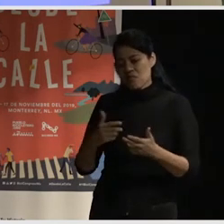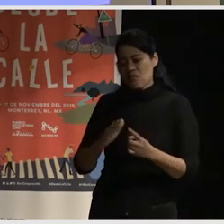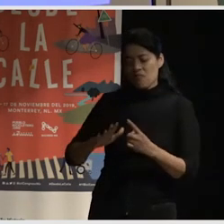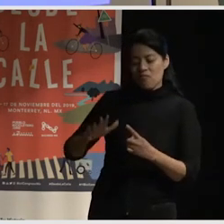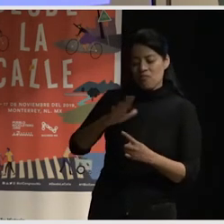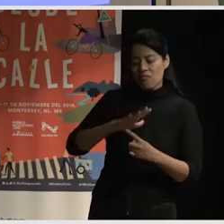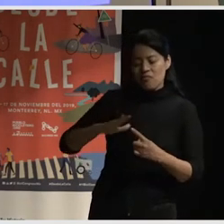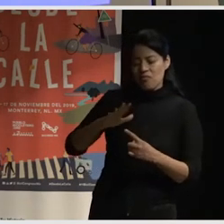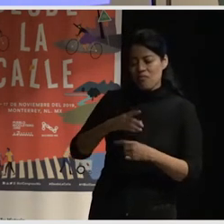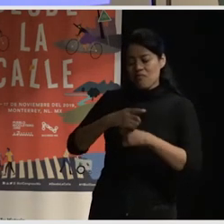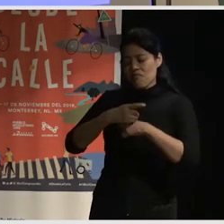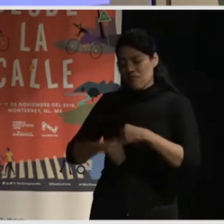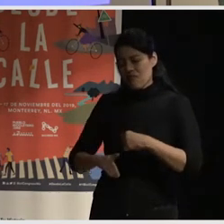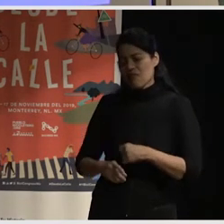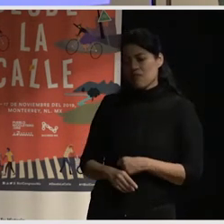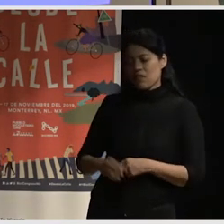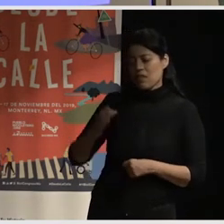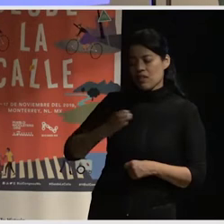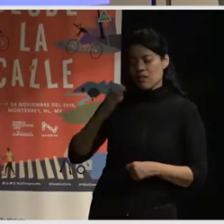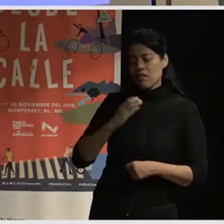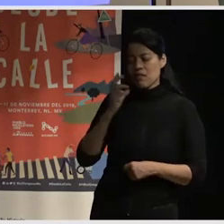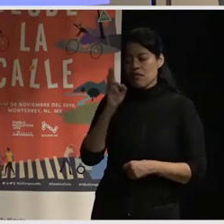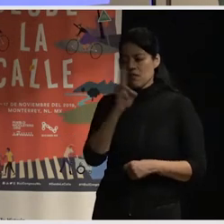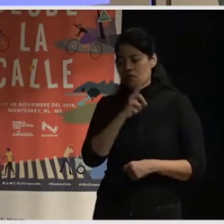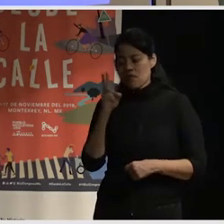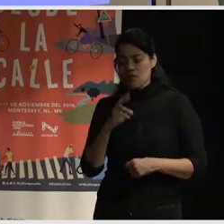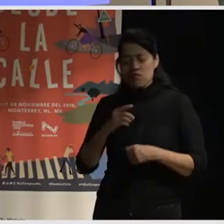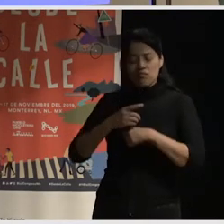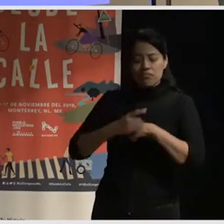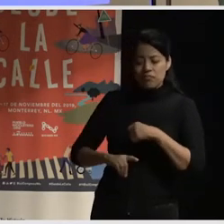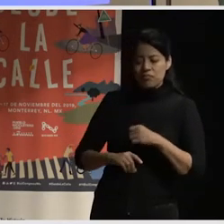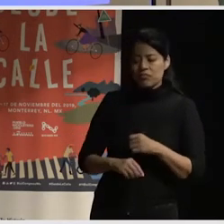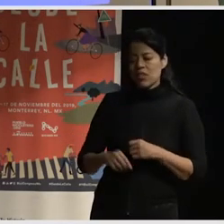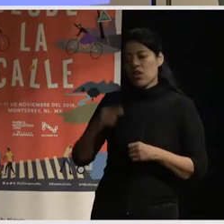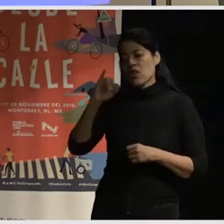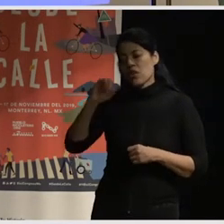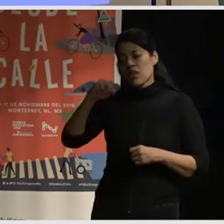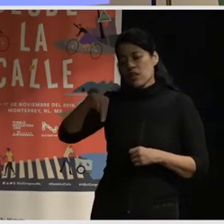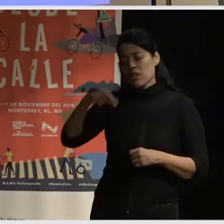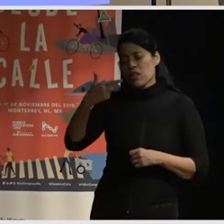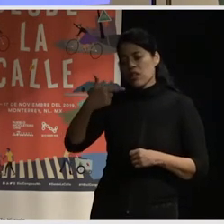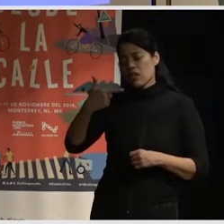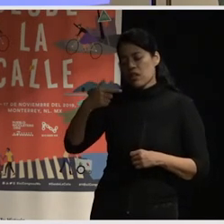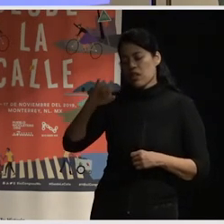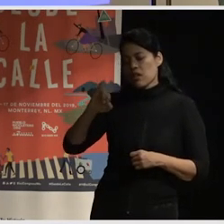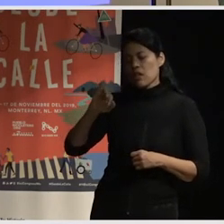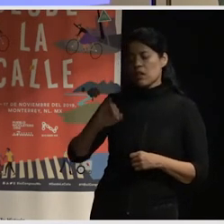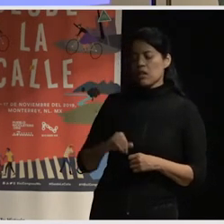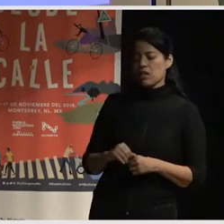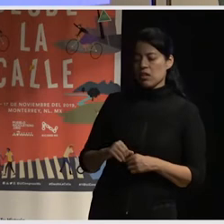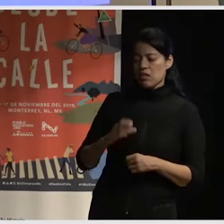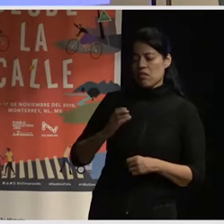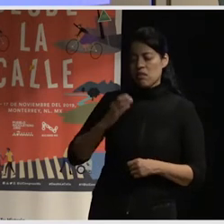y las cuentas de económico ecológicas del inegi por calidad del aire rondan